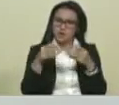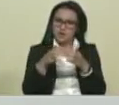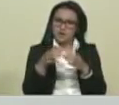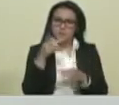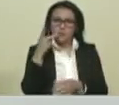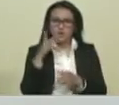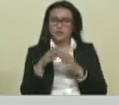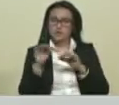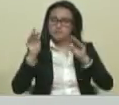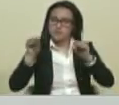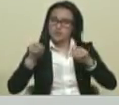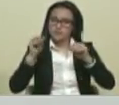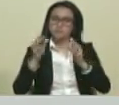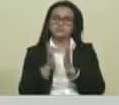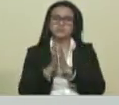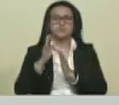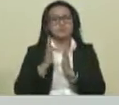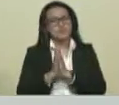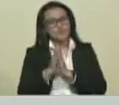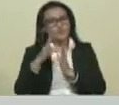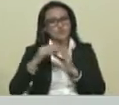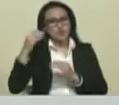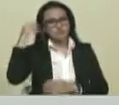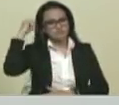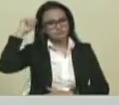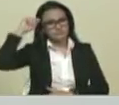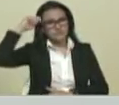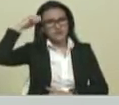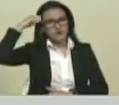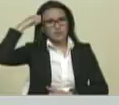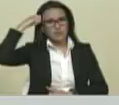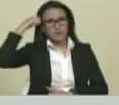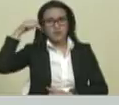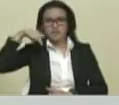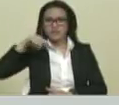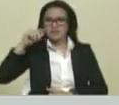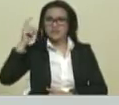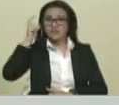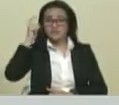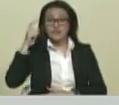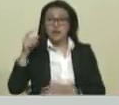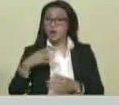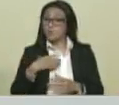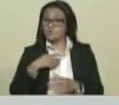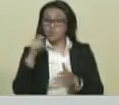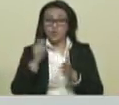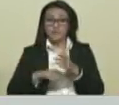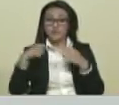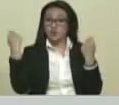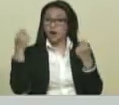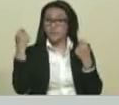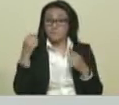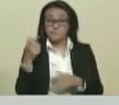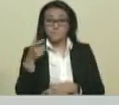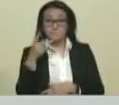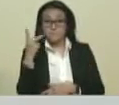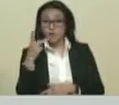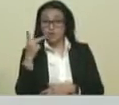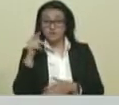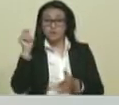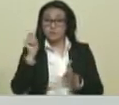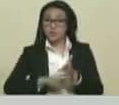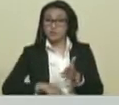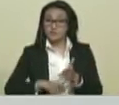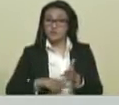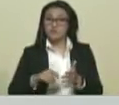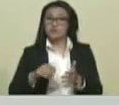y les recordamos a la ciudadanía en general que este no es un día para hacer campaña. A las organizaciones políticas, dejen que